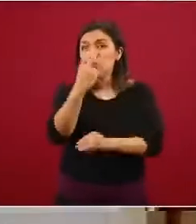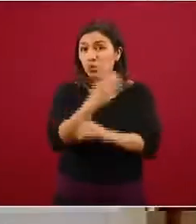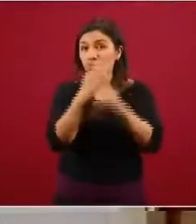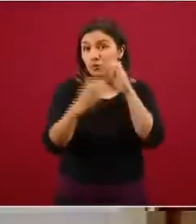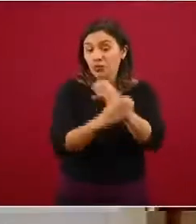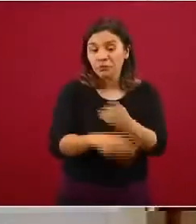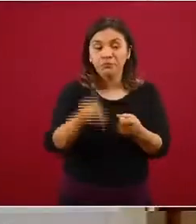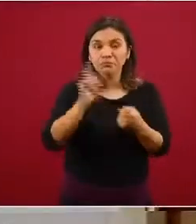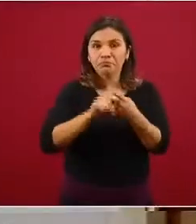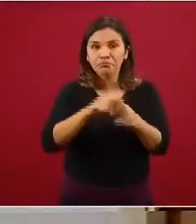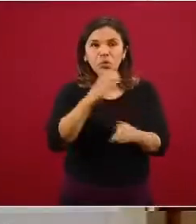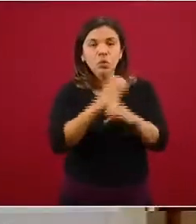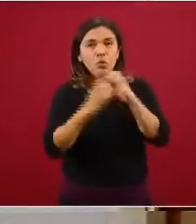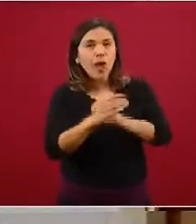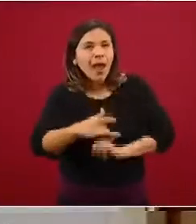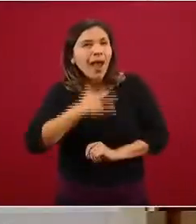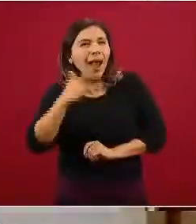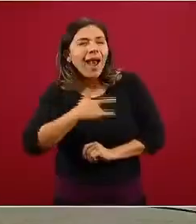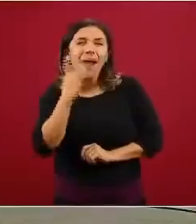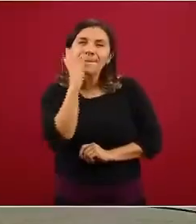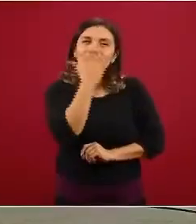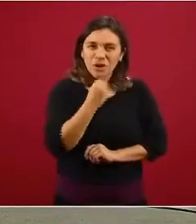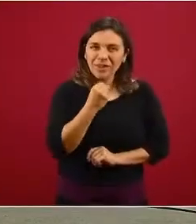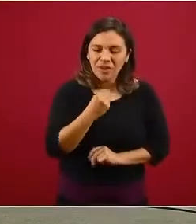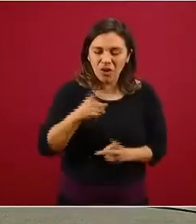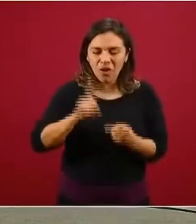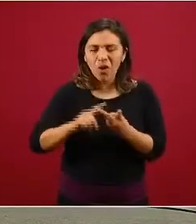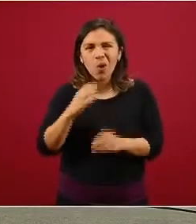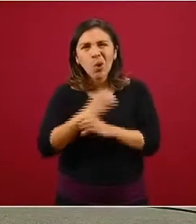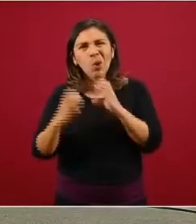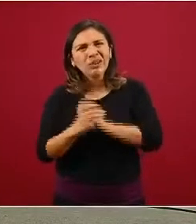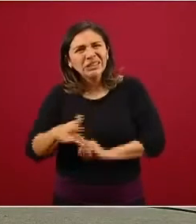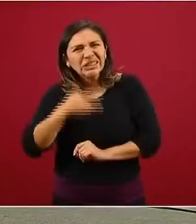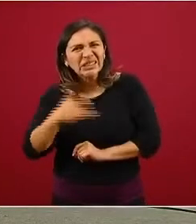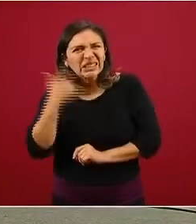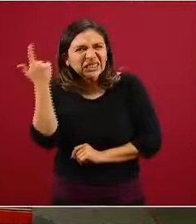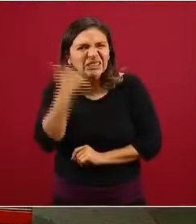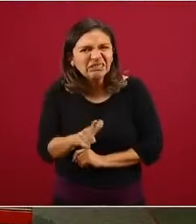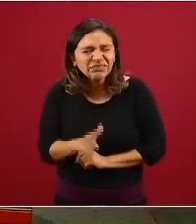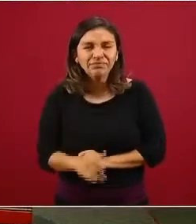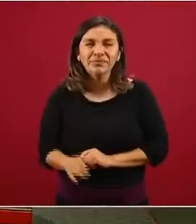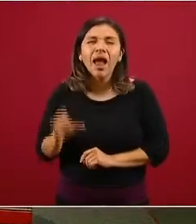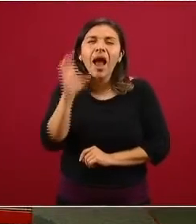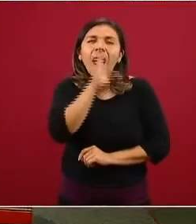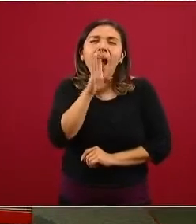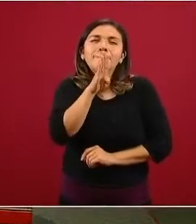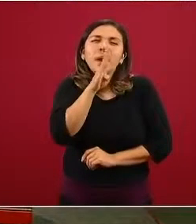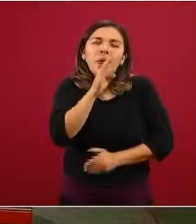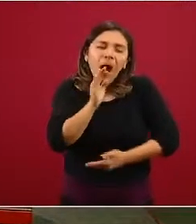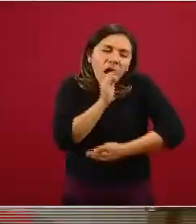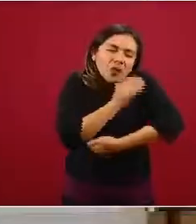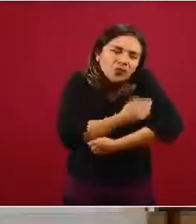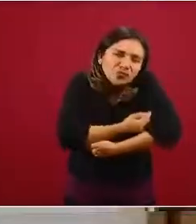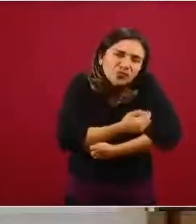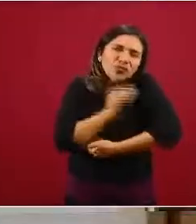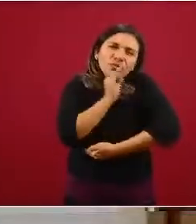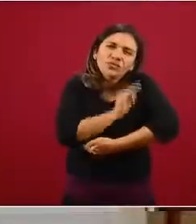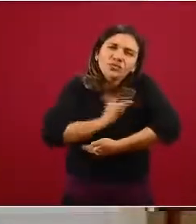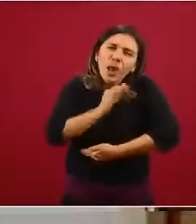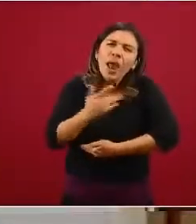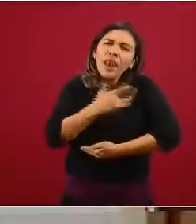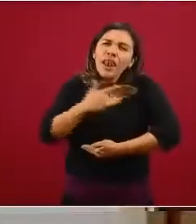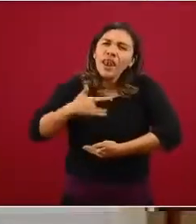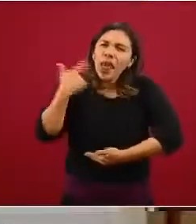aspectos. Las cosas que se sienten bonito y las cosas que se sienten feo. El calor de la mamá, su seno, la